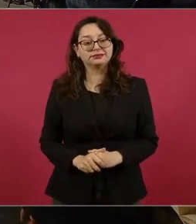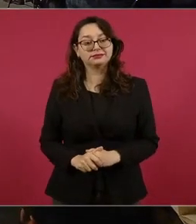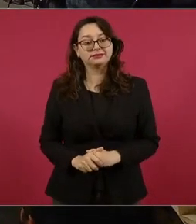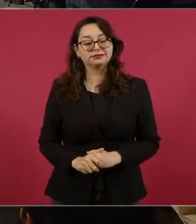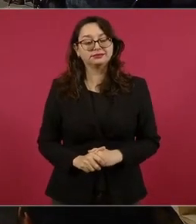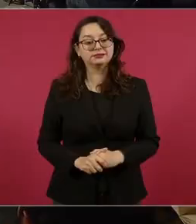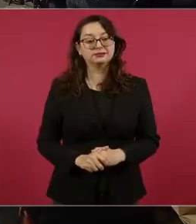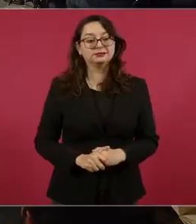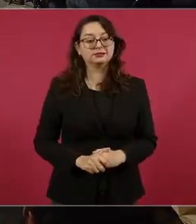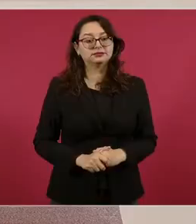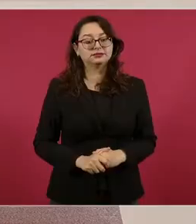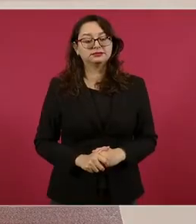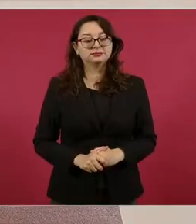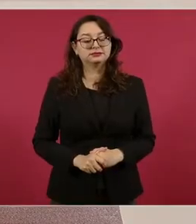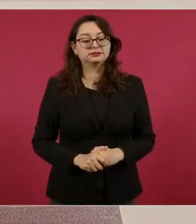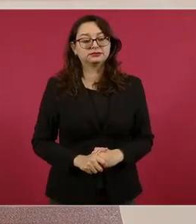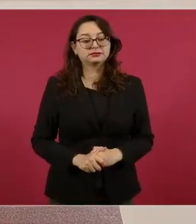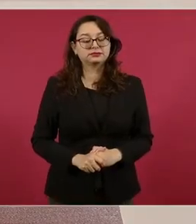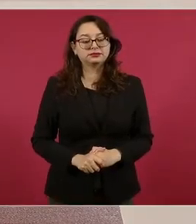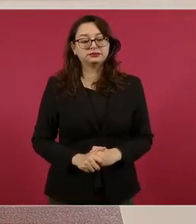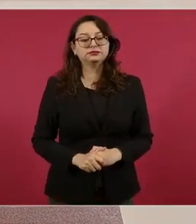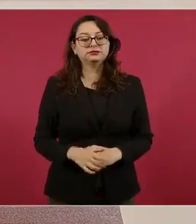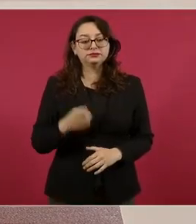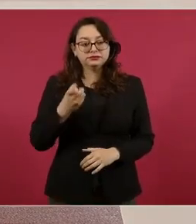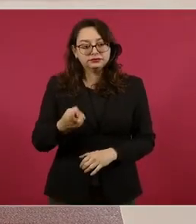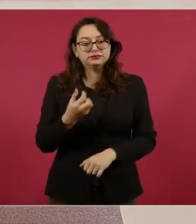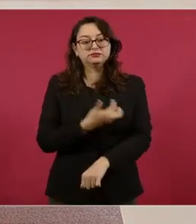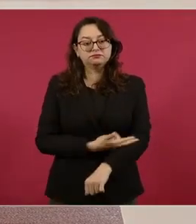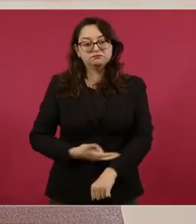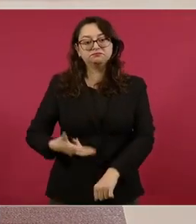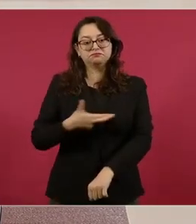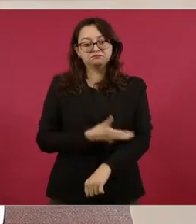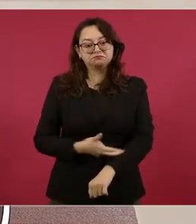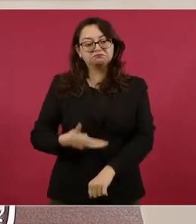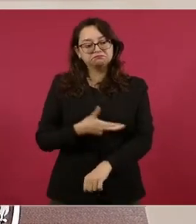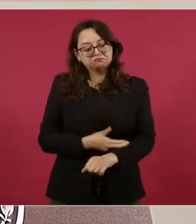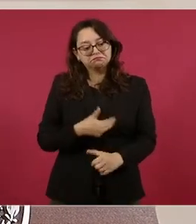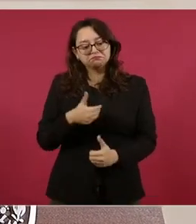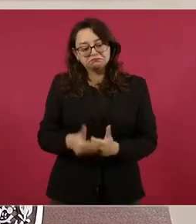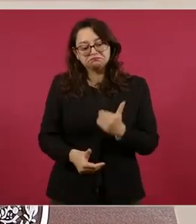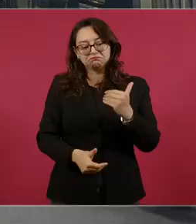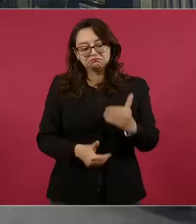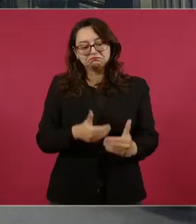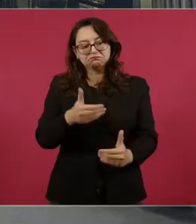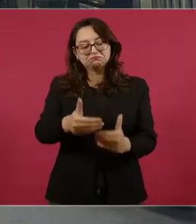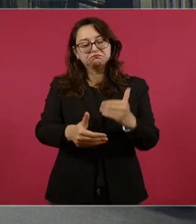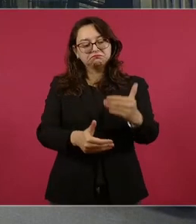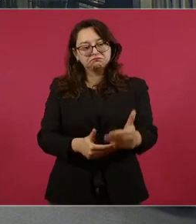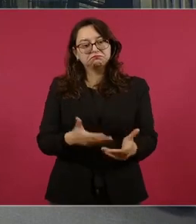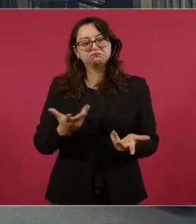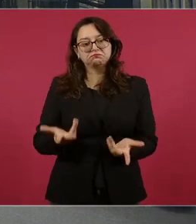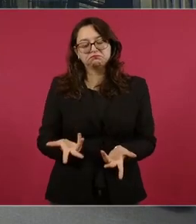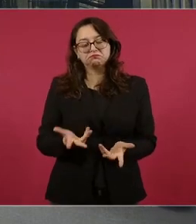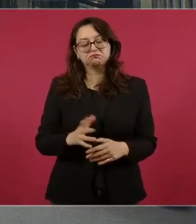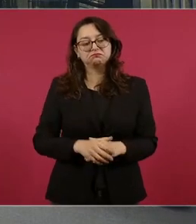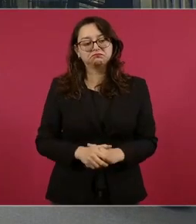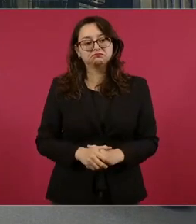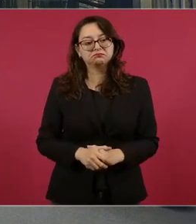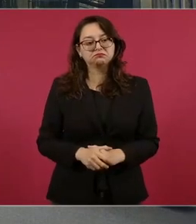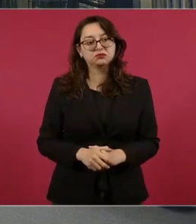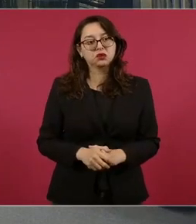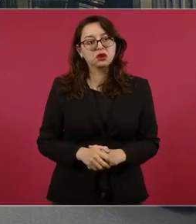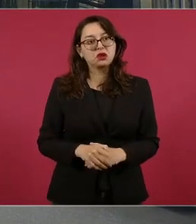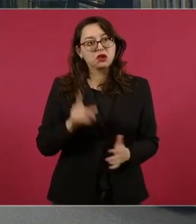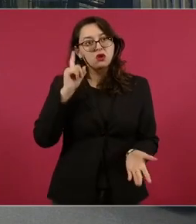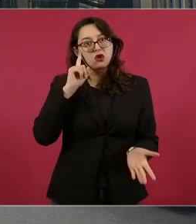opción Entonces estamos en eso para contestar tu pregunta y yo creo que para